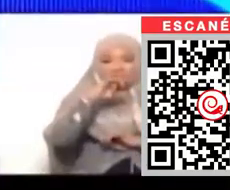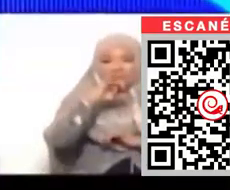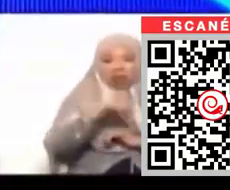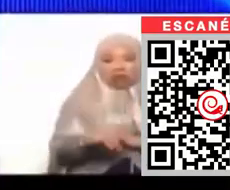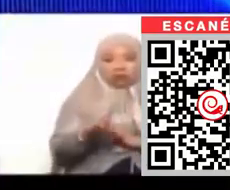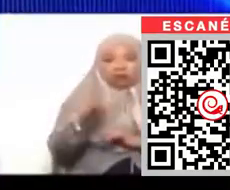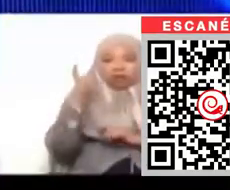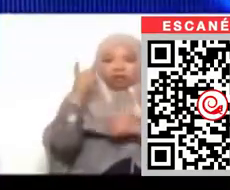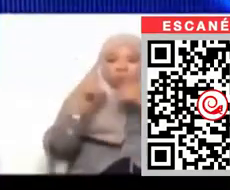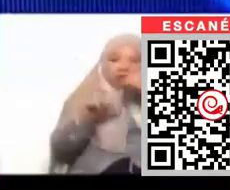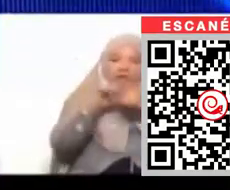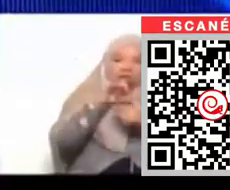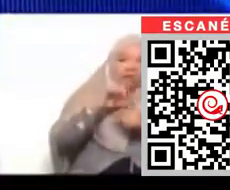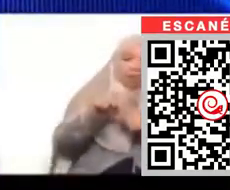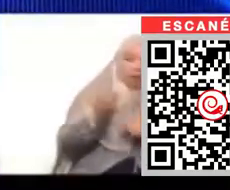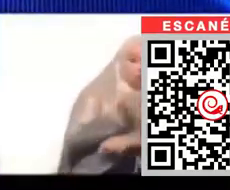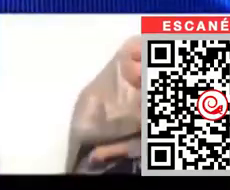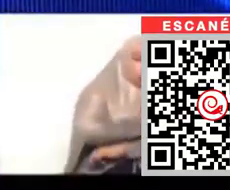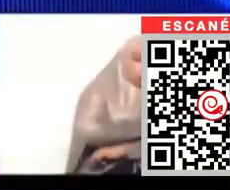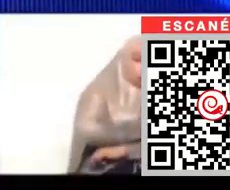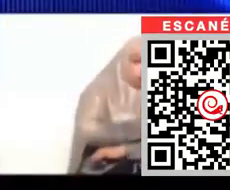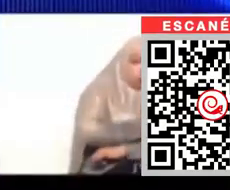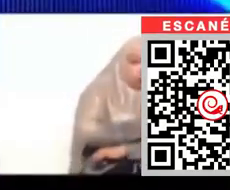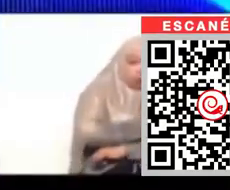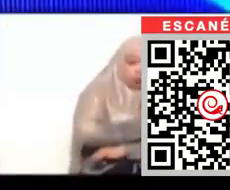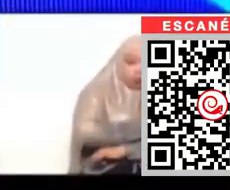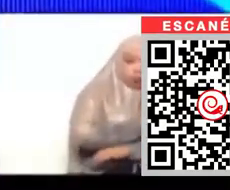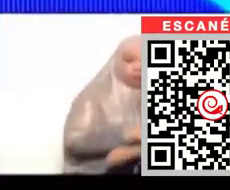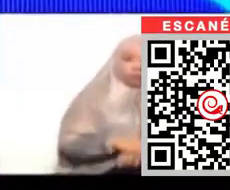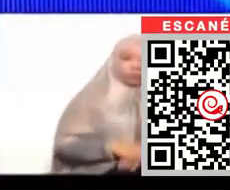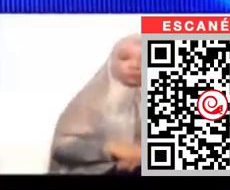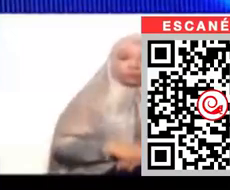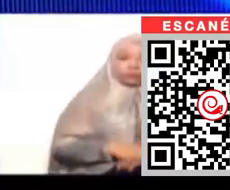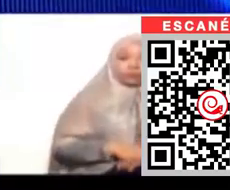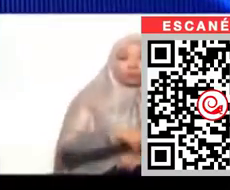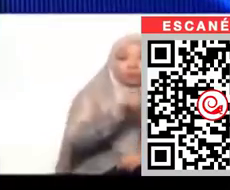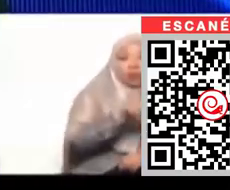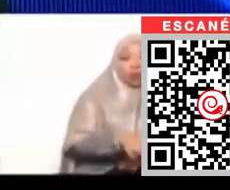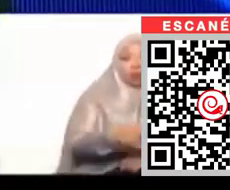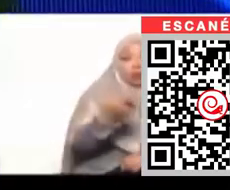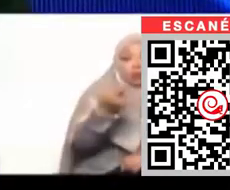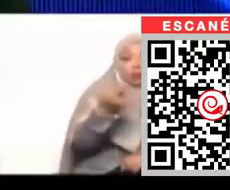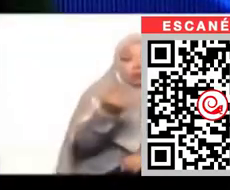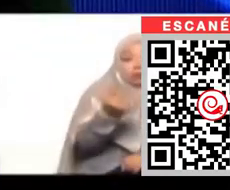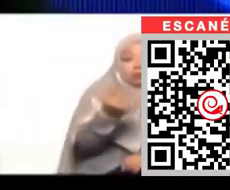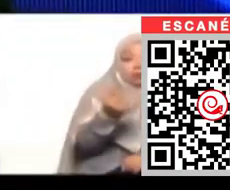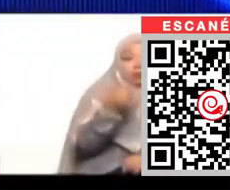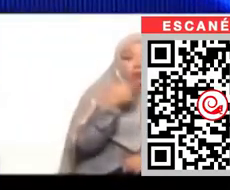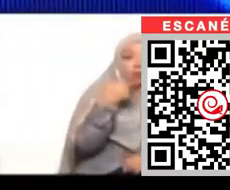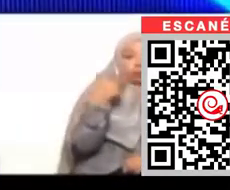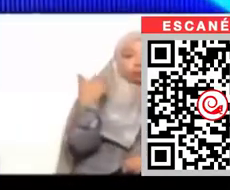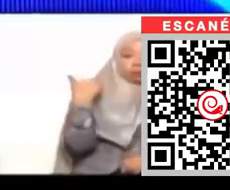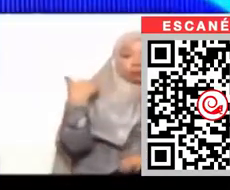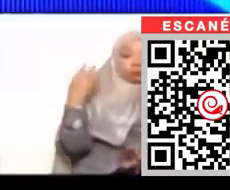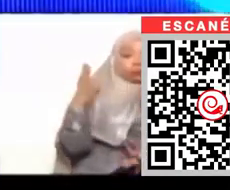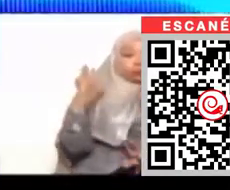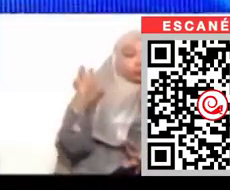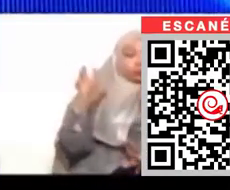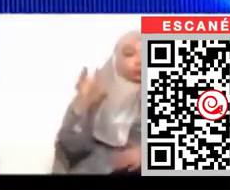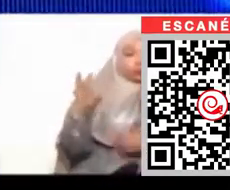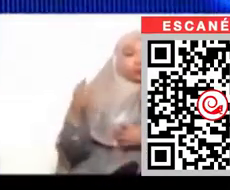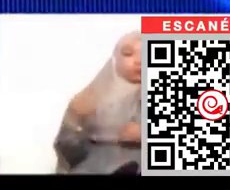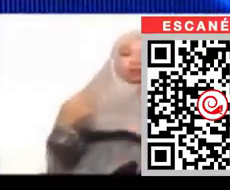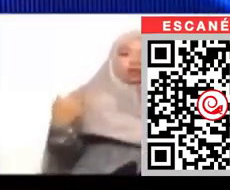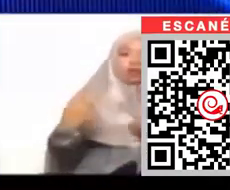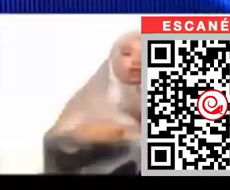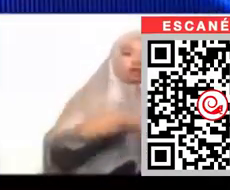los chavistas somos el enemigo, sobre todo de estos sectores de clase media que tienen temor de que el avance de la